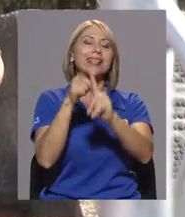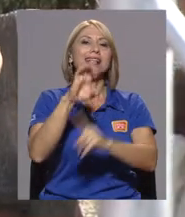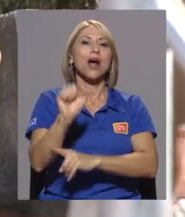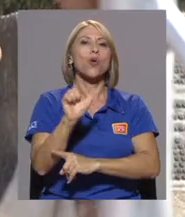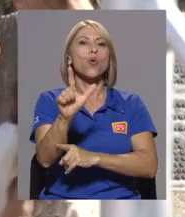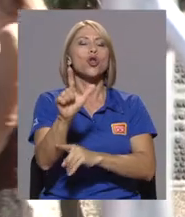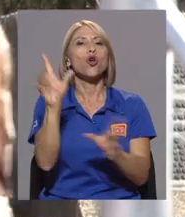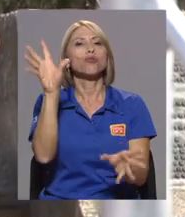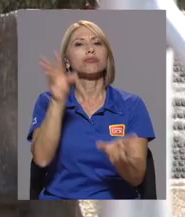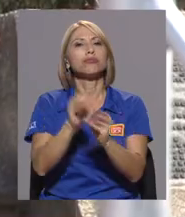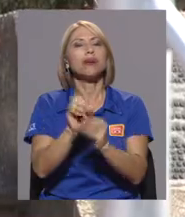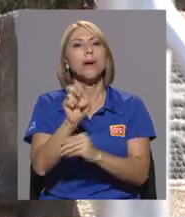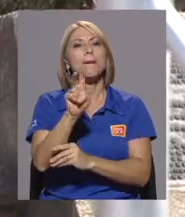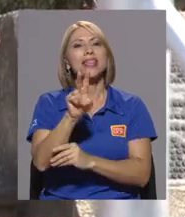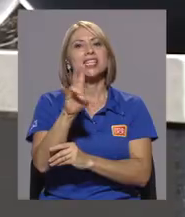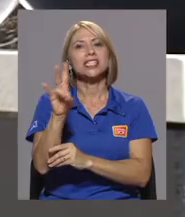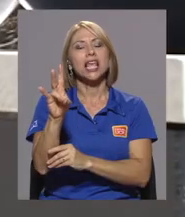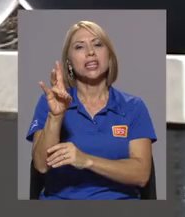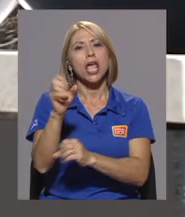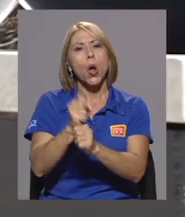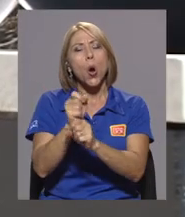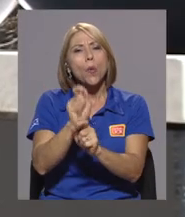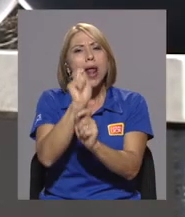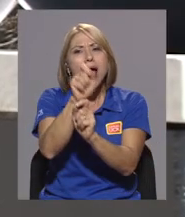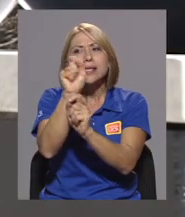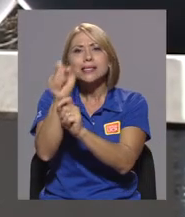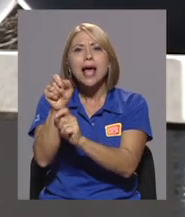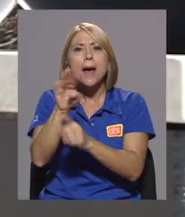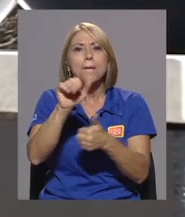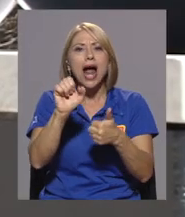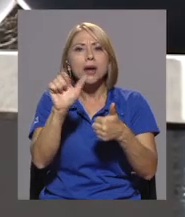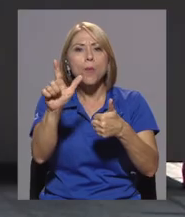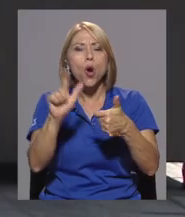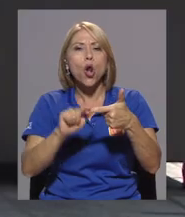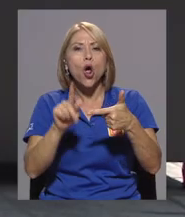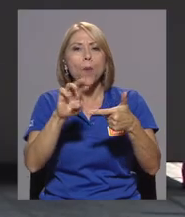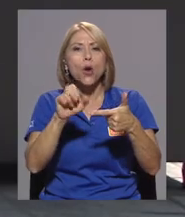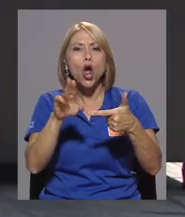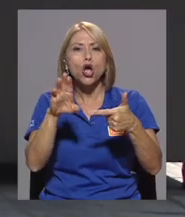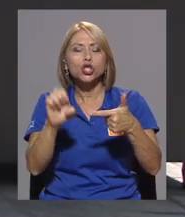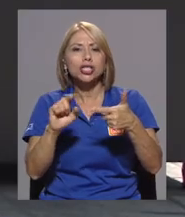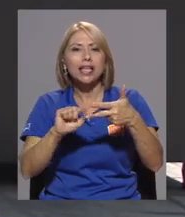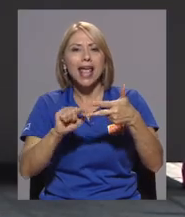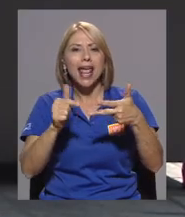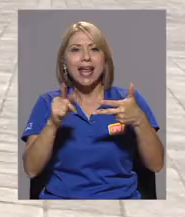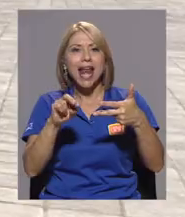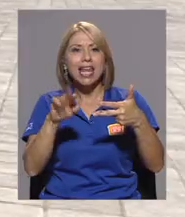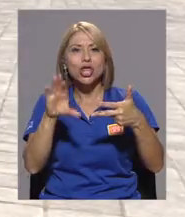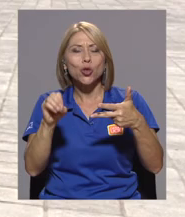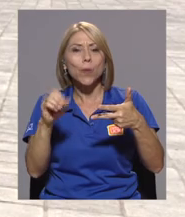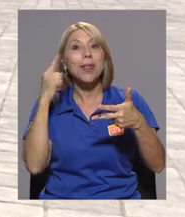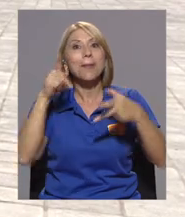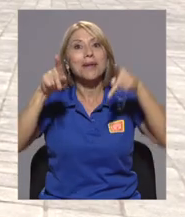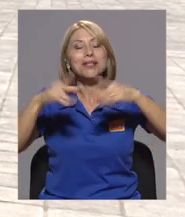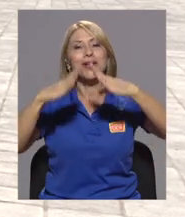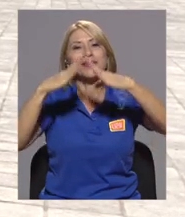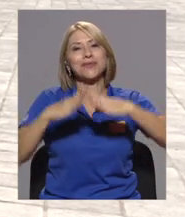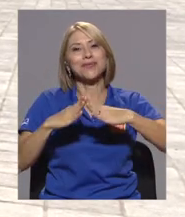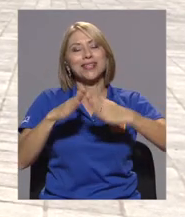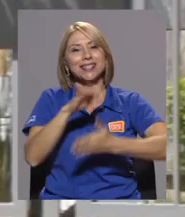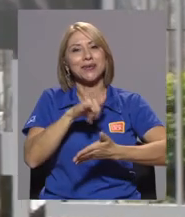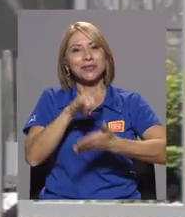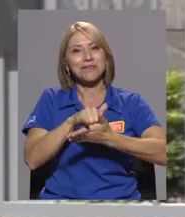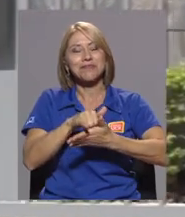mes de julio 27 obras elaboradas en mármol, bronce y granito. Para los habitantes